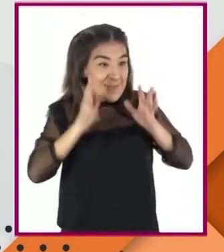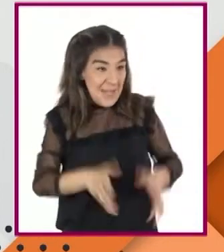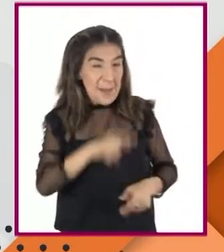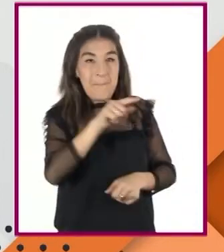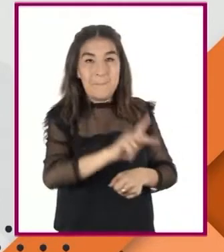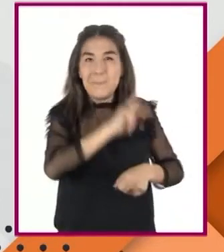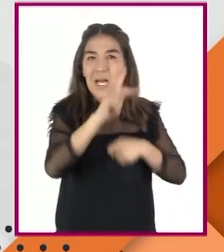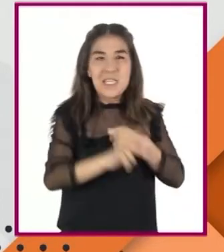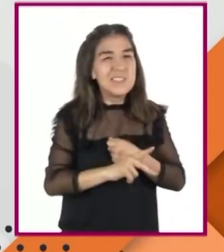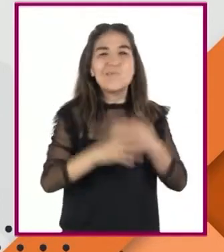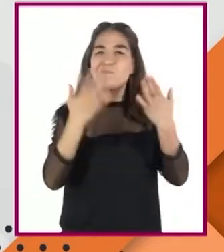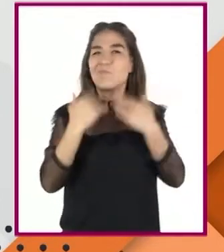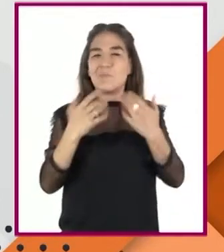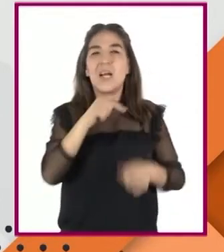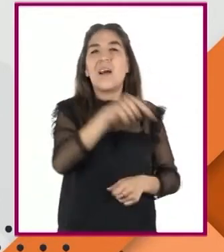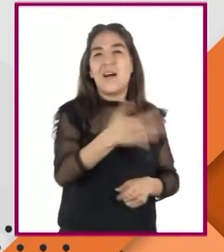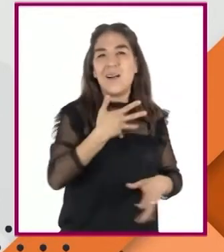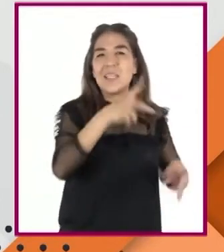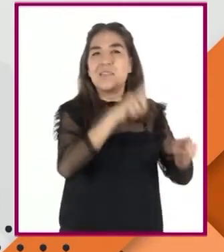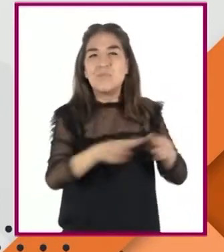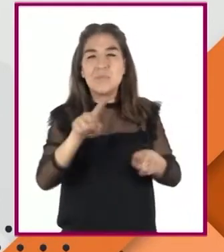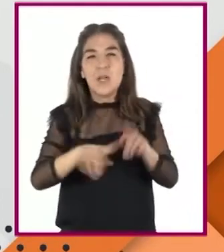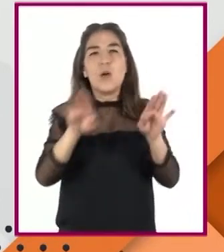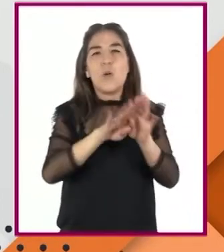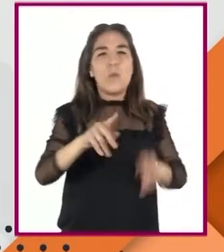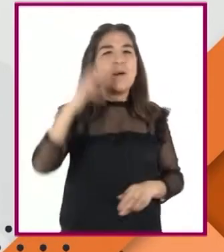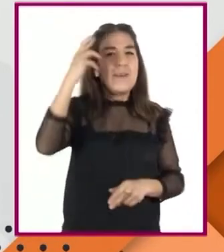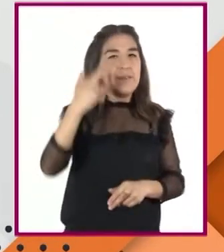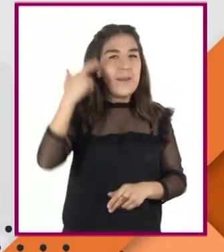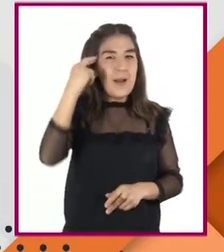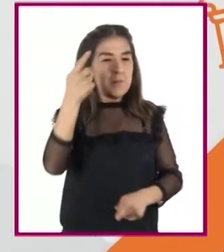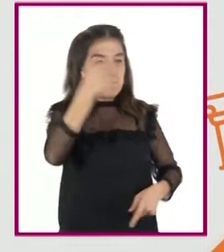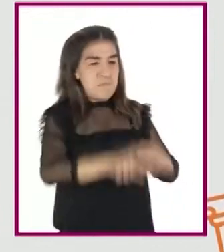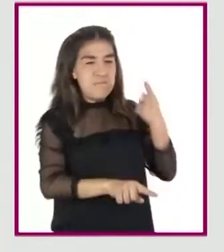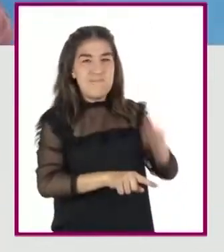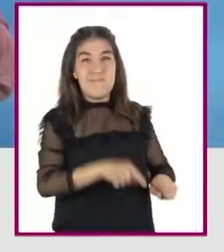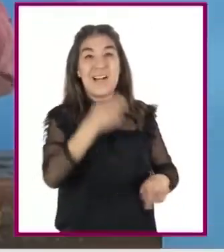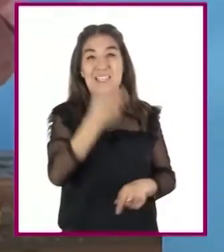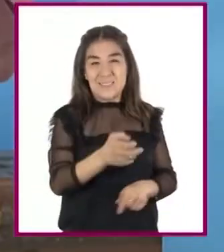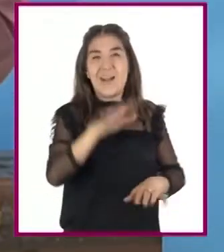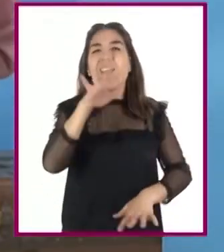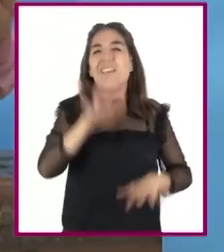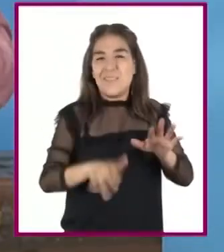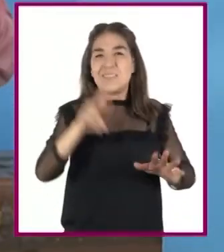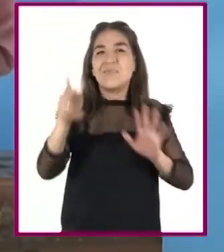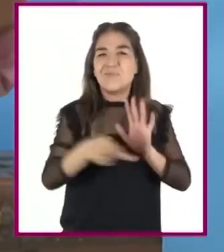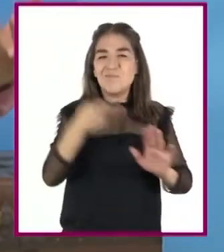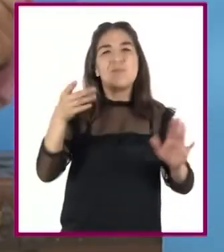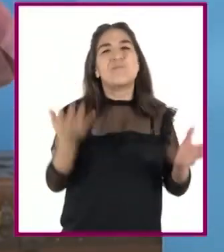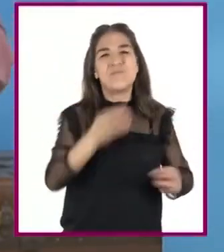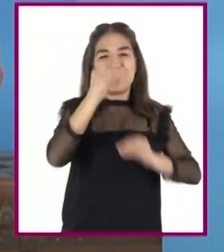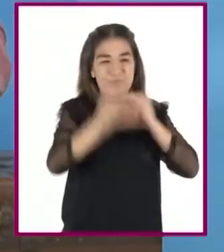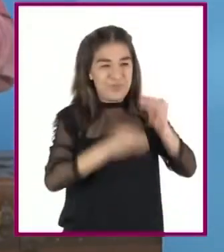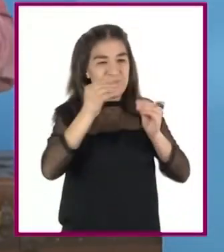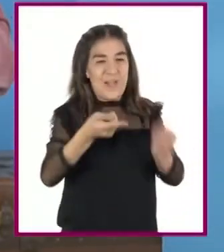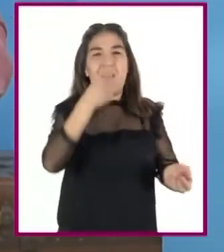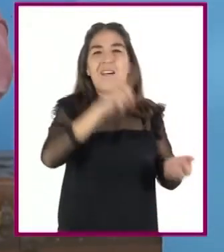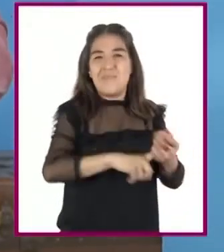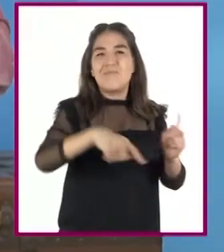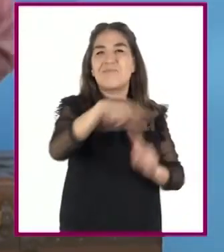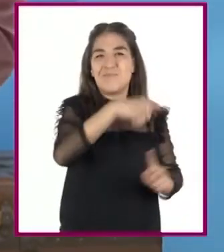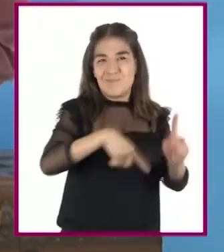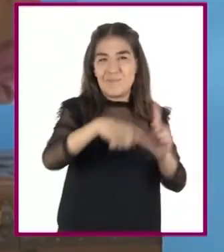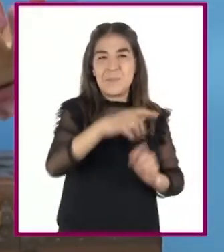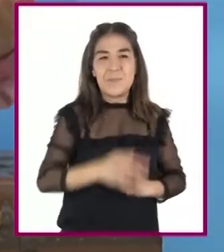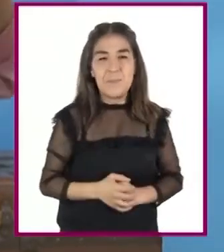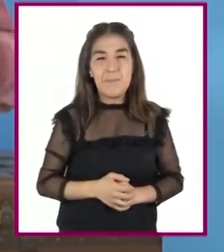sino que estaba compuesta por diversos reinos que, en diversas ocasiones, estaban en conflicto entre sí.